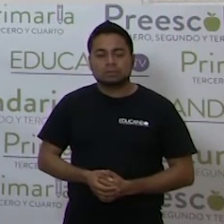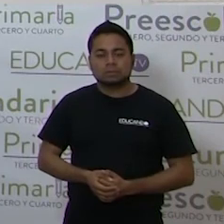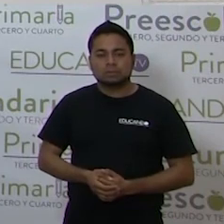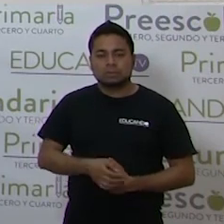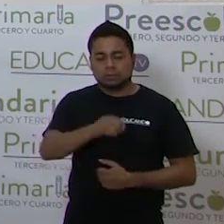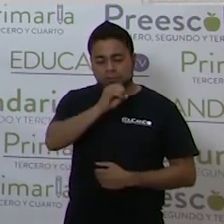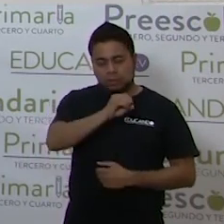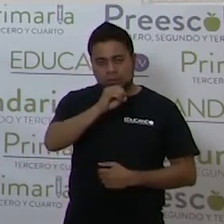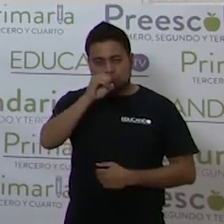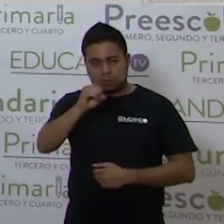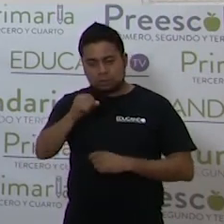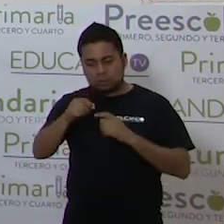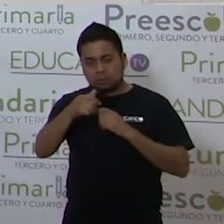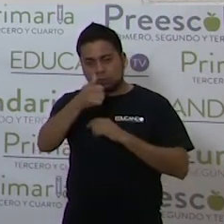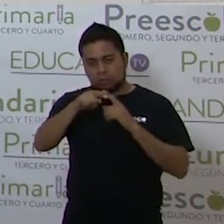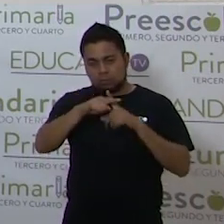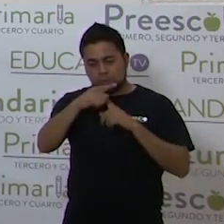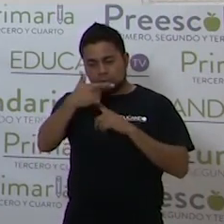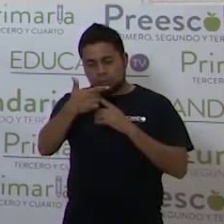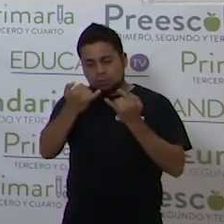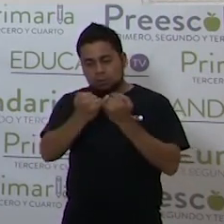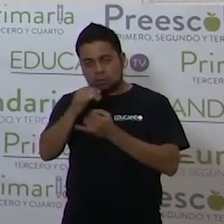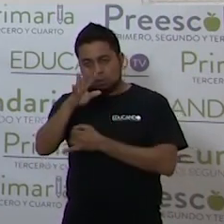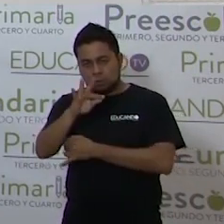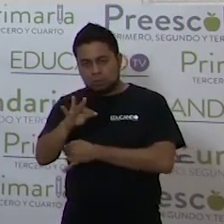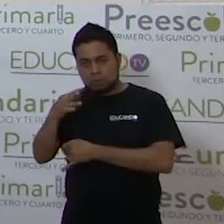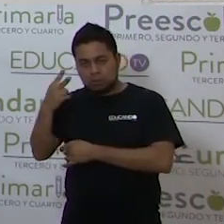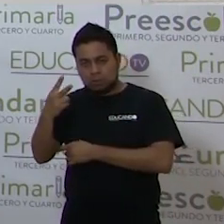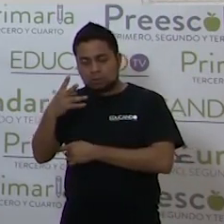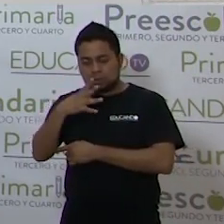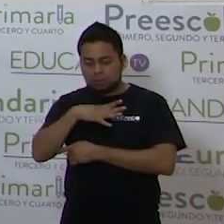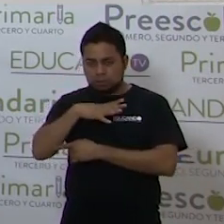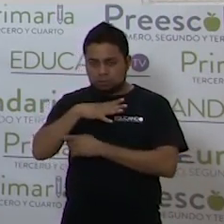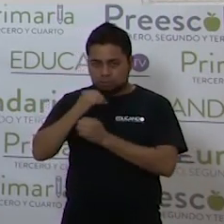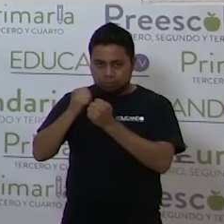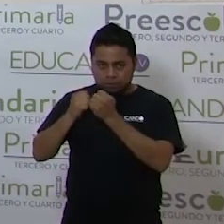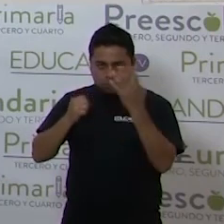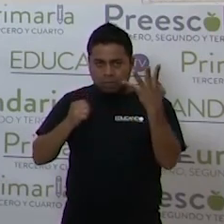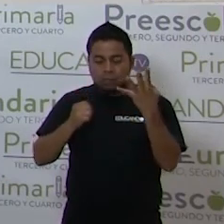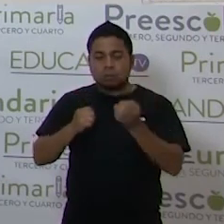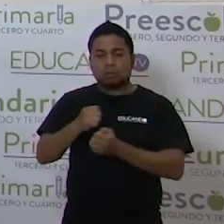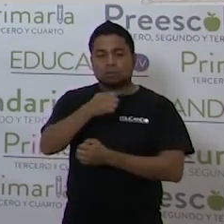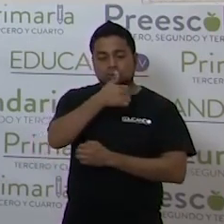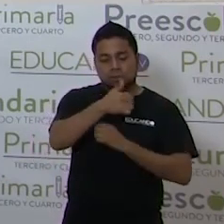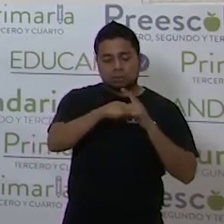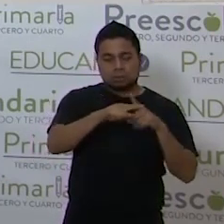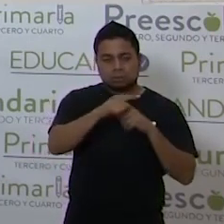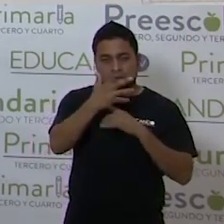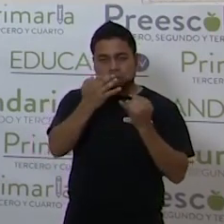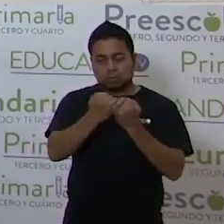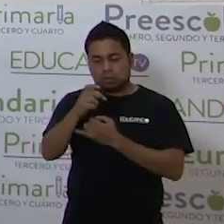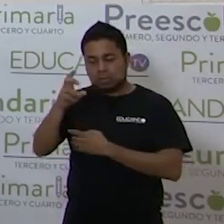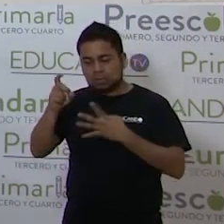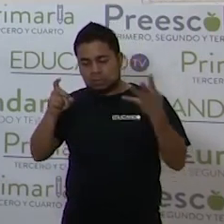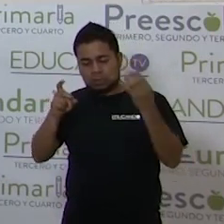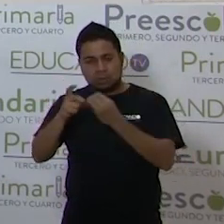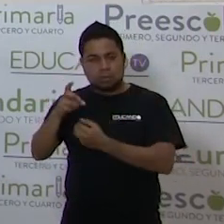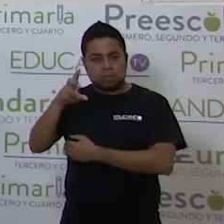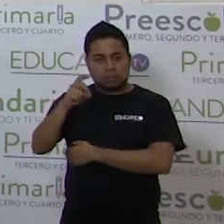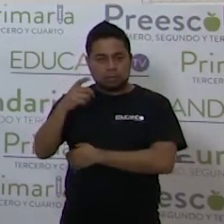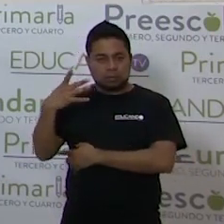0 0 6 por 7 42 llevamos 4 6 por 5 34